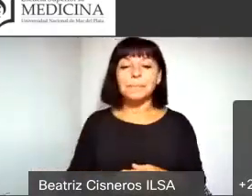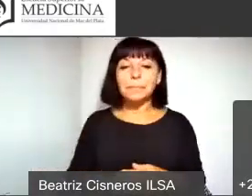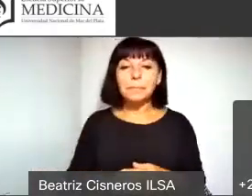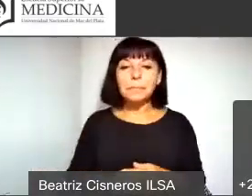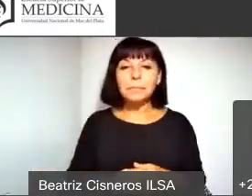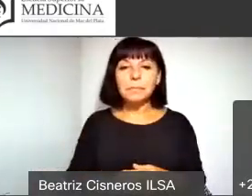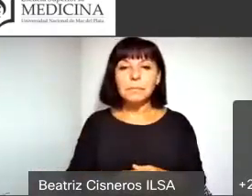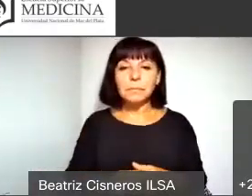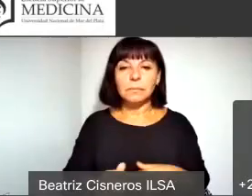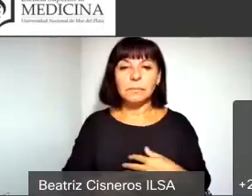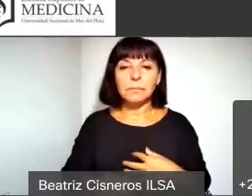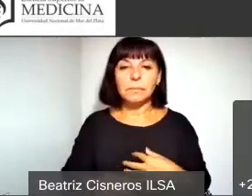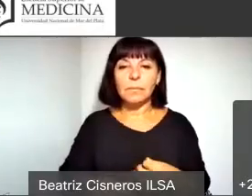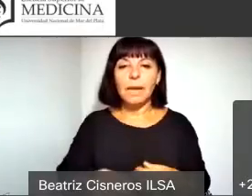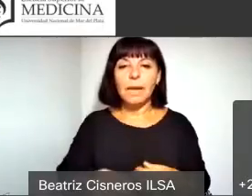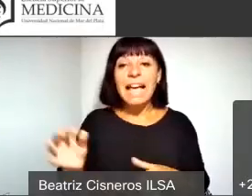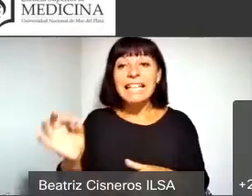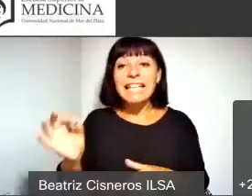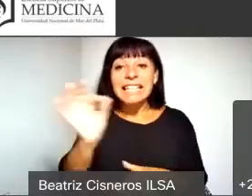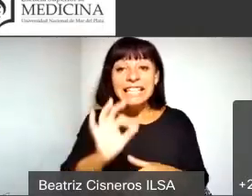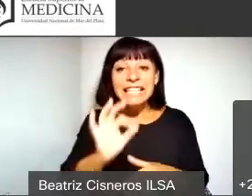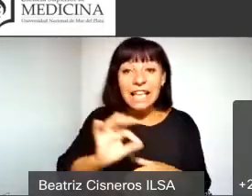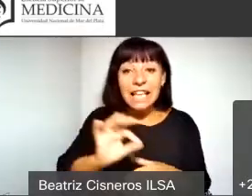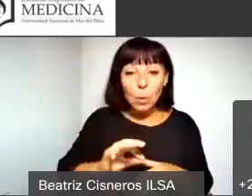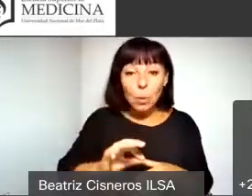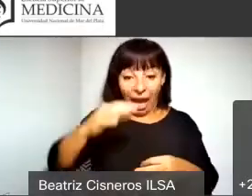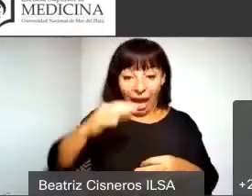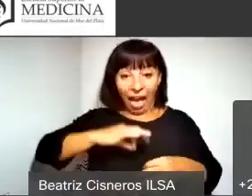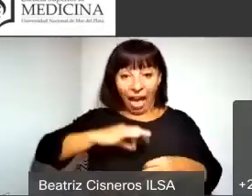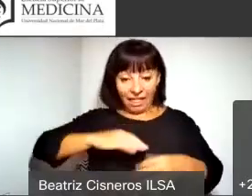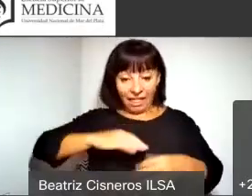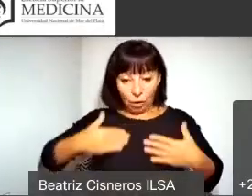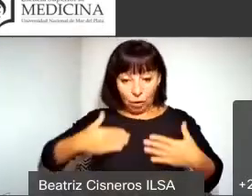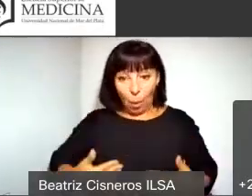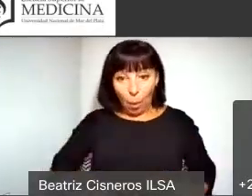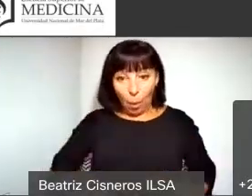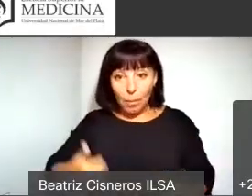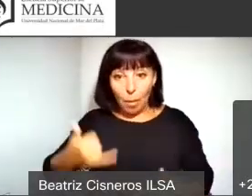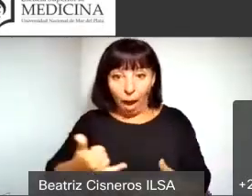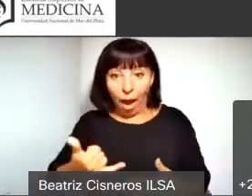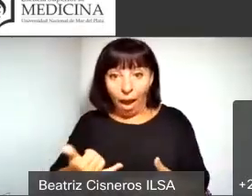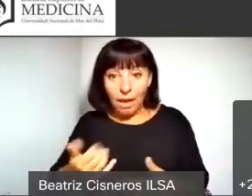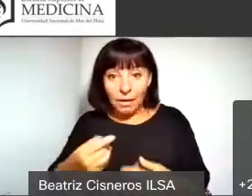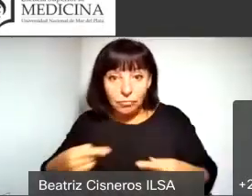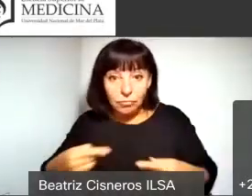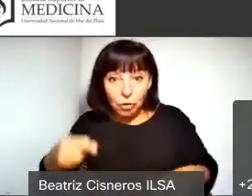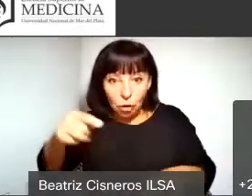extintos, las células que forman parte de nuestro cuerpo, ¿sí? Esto es algo que mantienen en común.